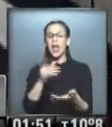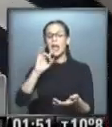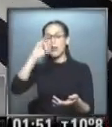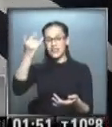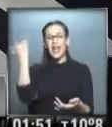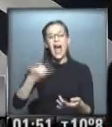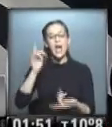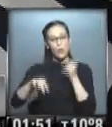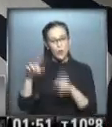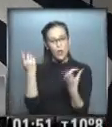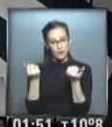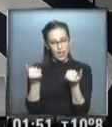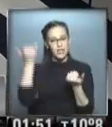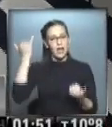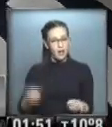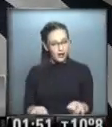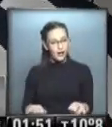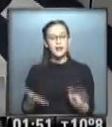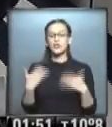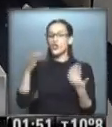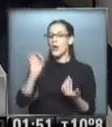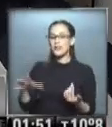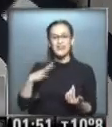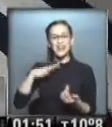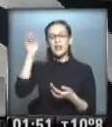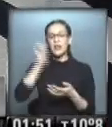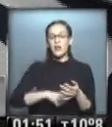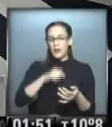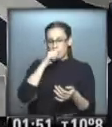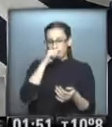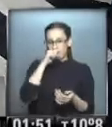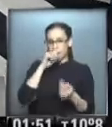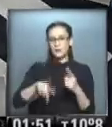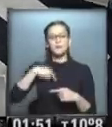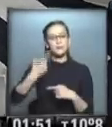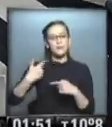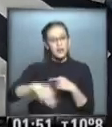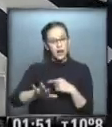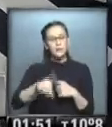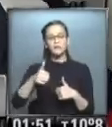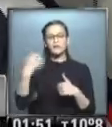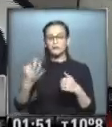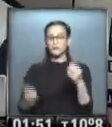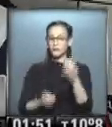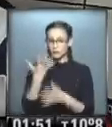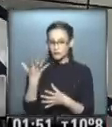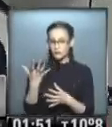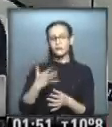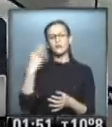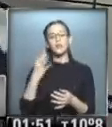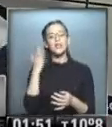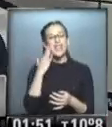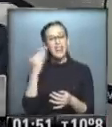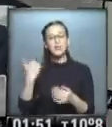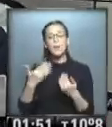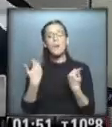un acuerdo desde lo económico. Solamente falta la firma, mañana lo van a estar haciendo probablemente por la mañana y por la tarde ya